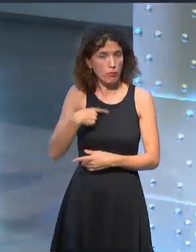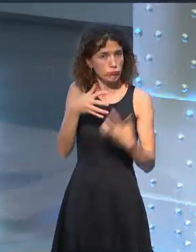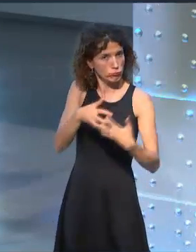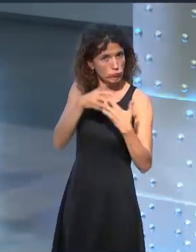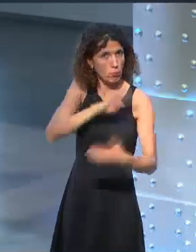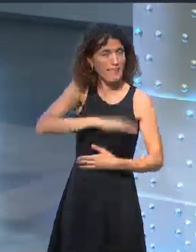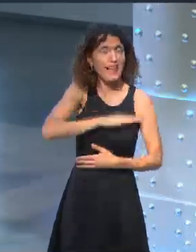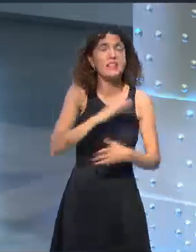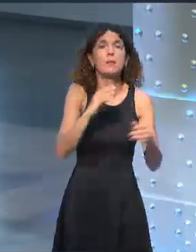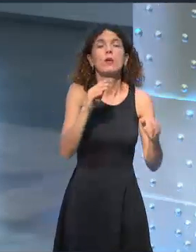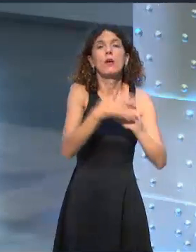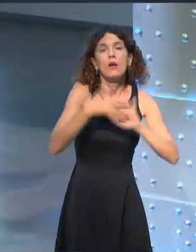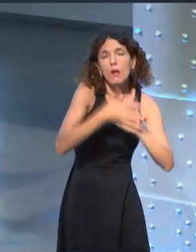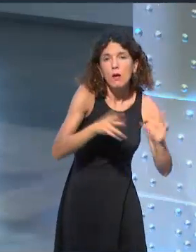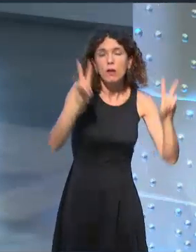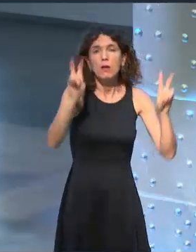mucho porque es la típica